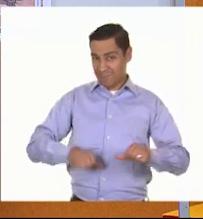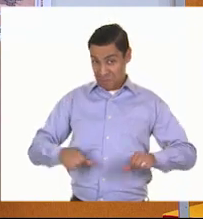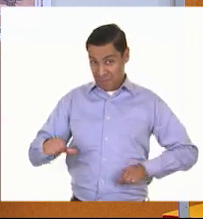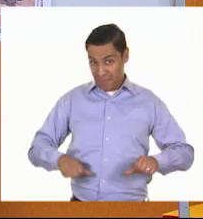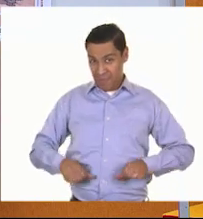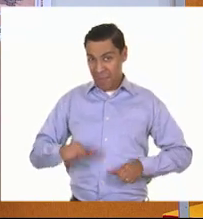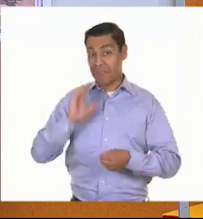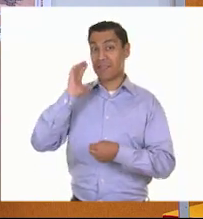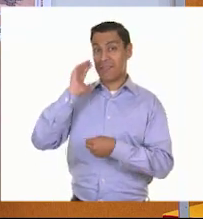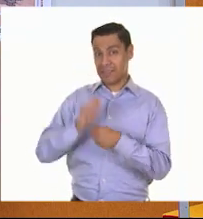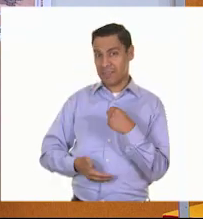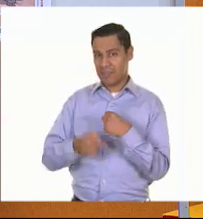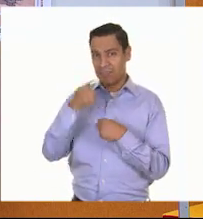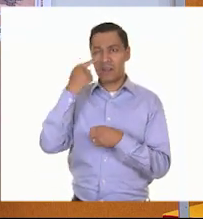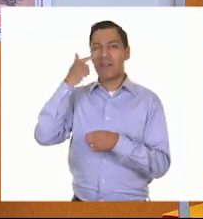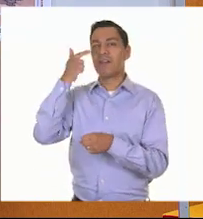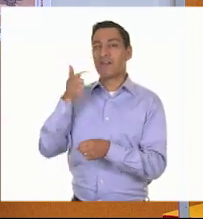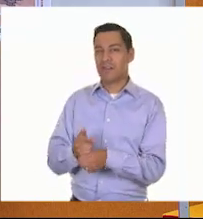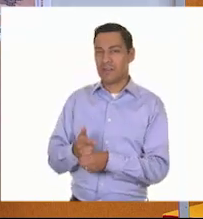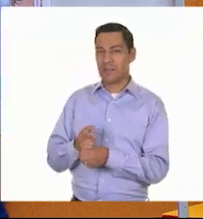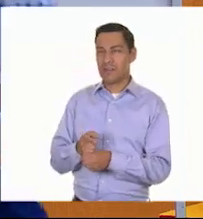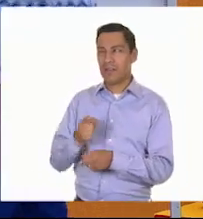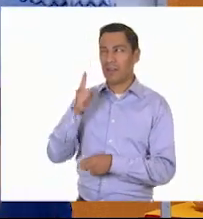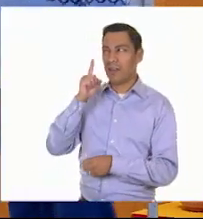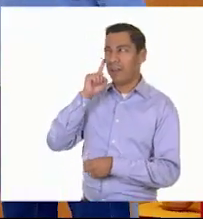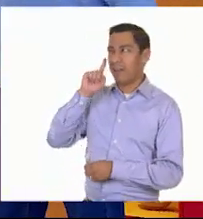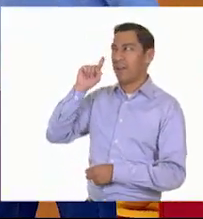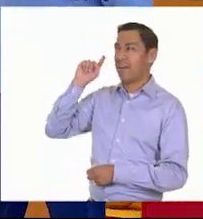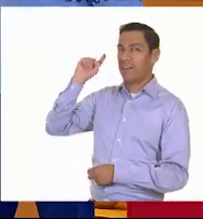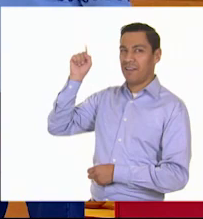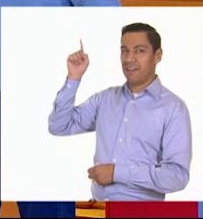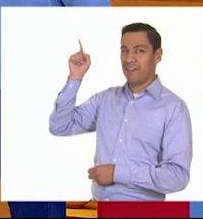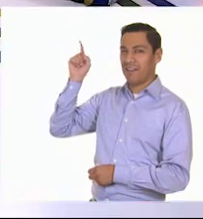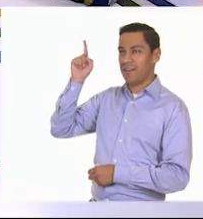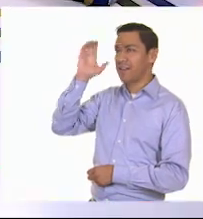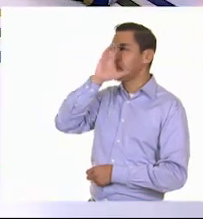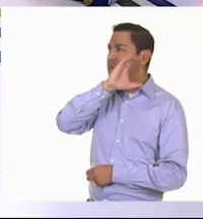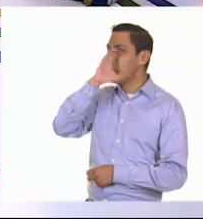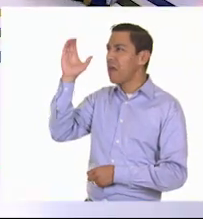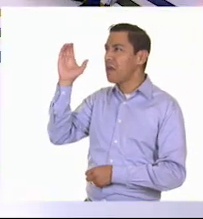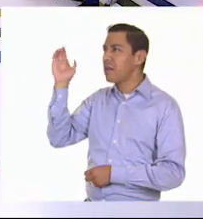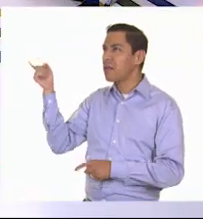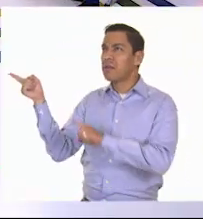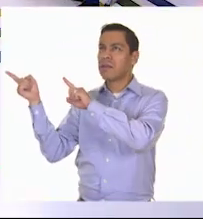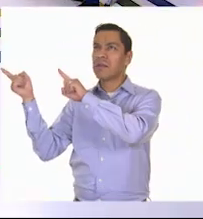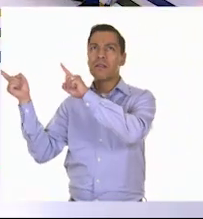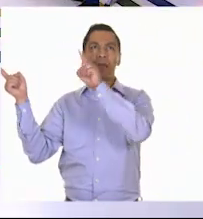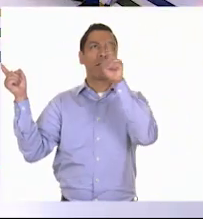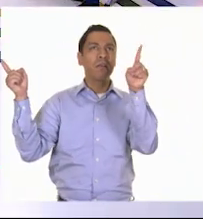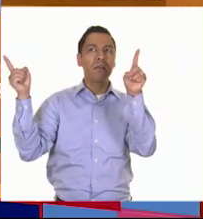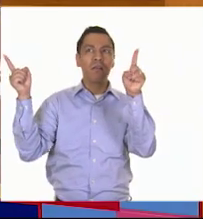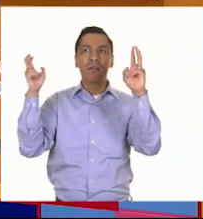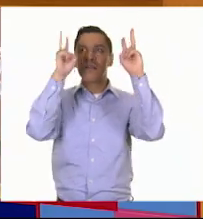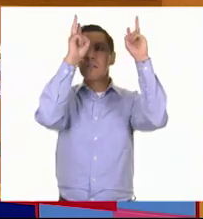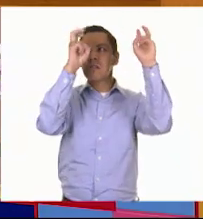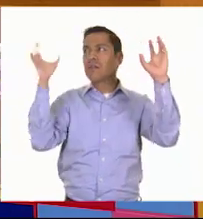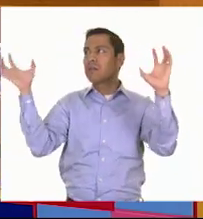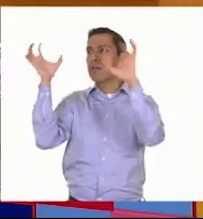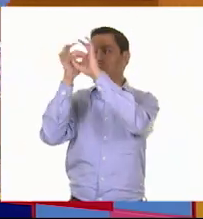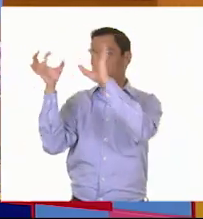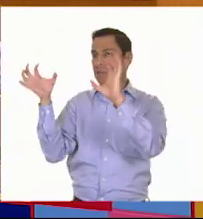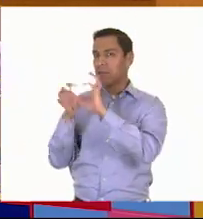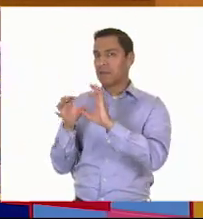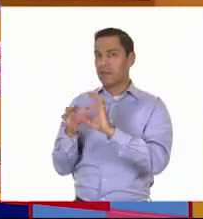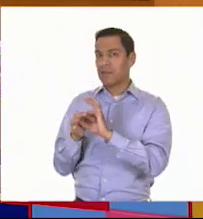damos cuenta que en ocasiones con solo ver las imágenes como lo vimos aquí, acompañadas del título, podemos tener